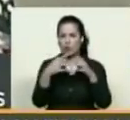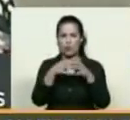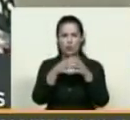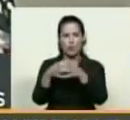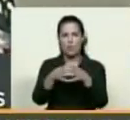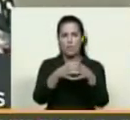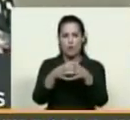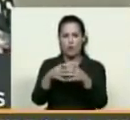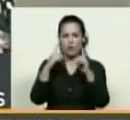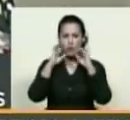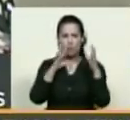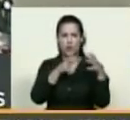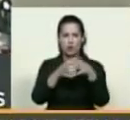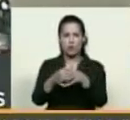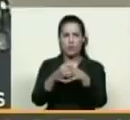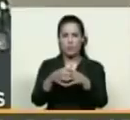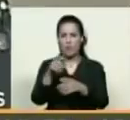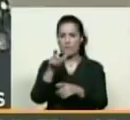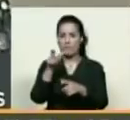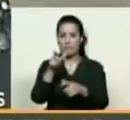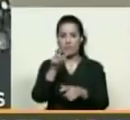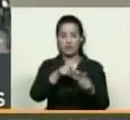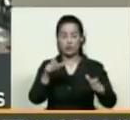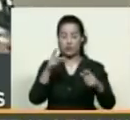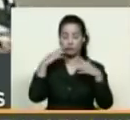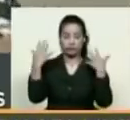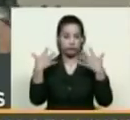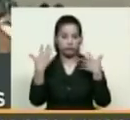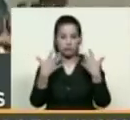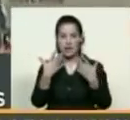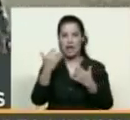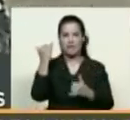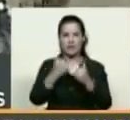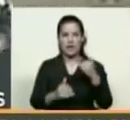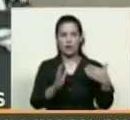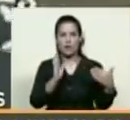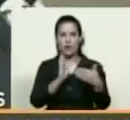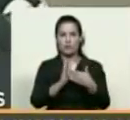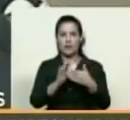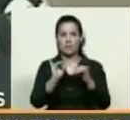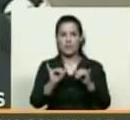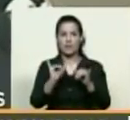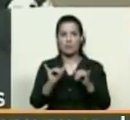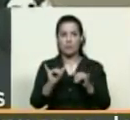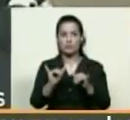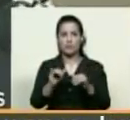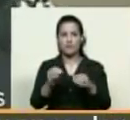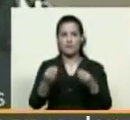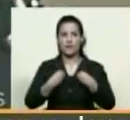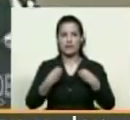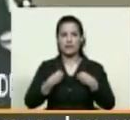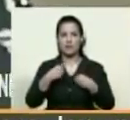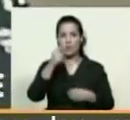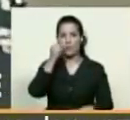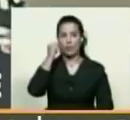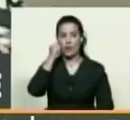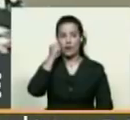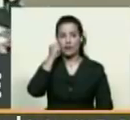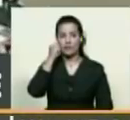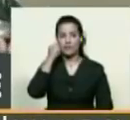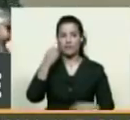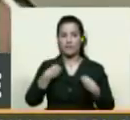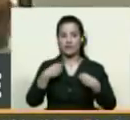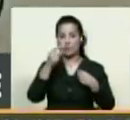a la que fue llevada la población, se tornaron en contra de sus propios vecinos y vecinas, que no fueran